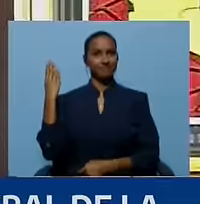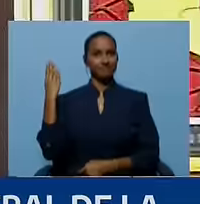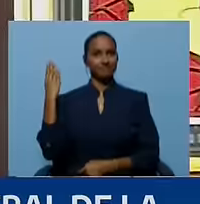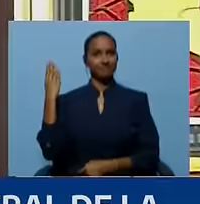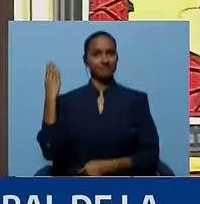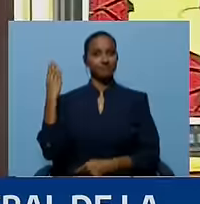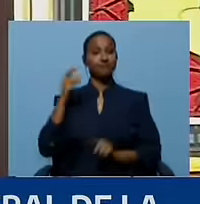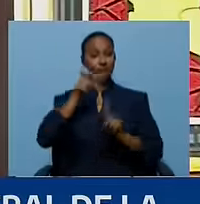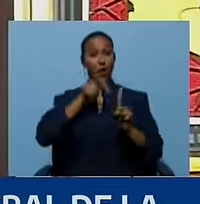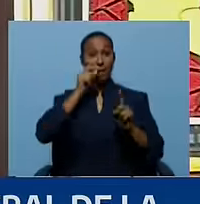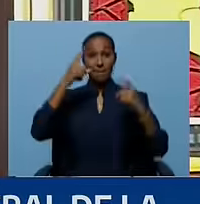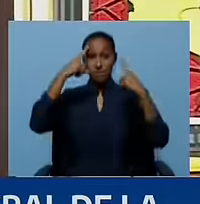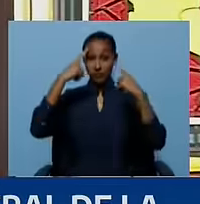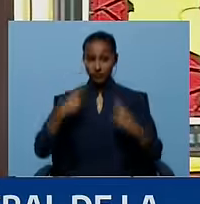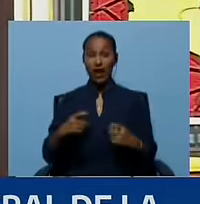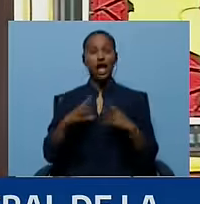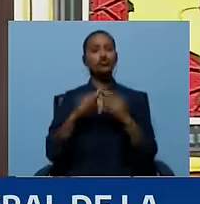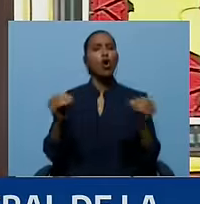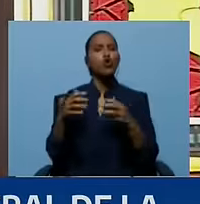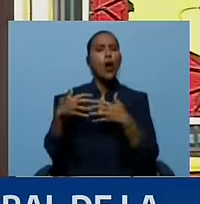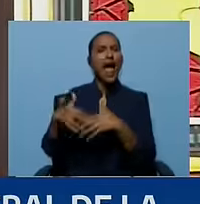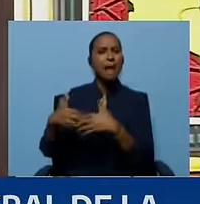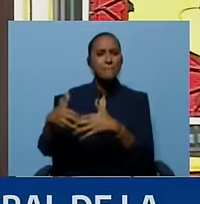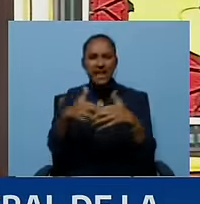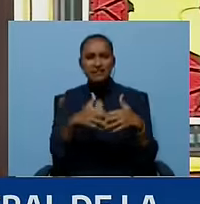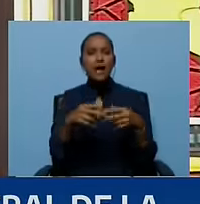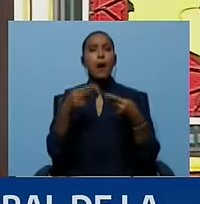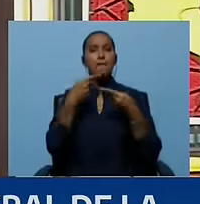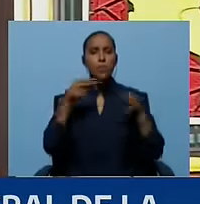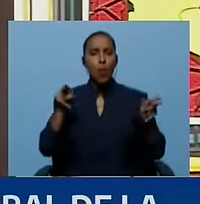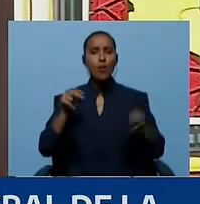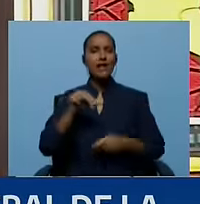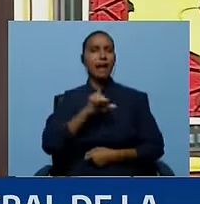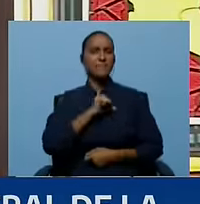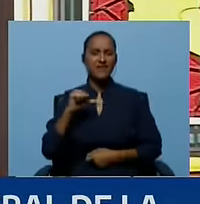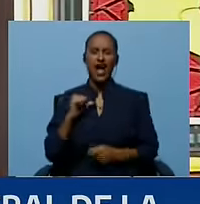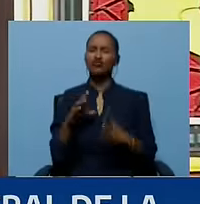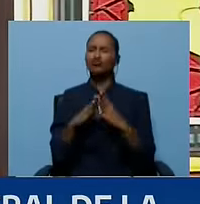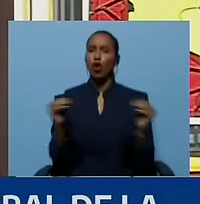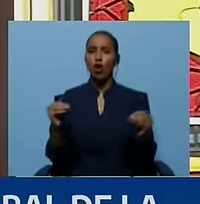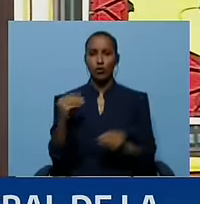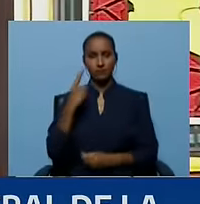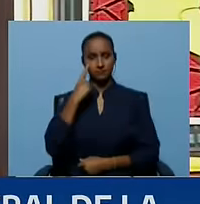a la recuperación de toda la industria pública, mixta y privada del país, Tellechea.